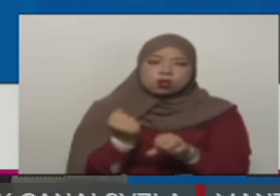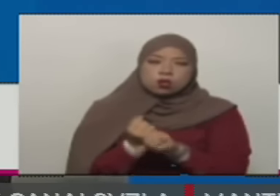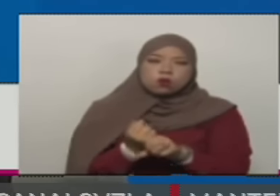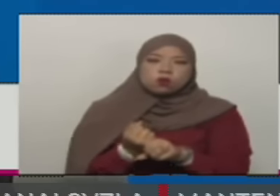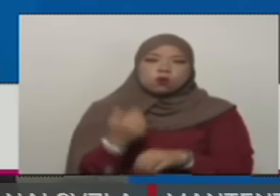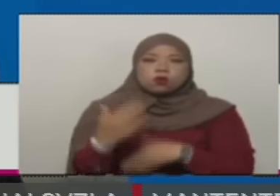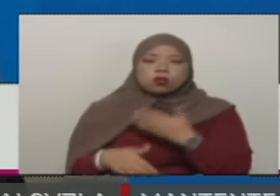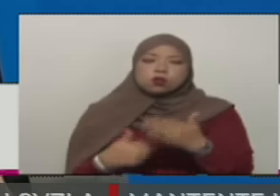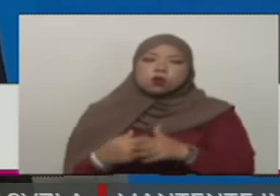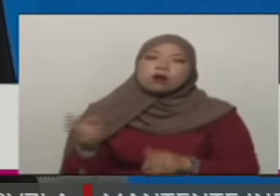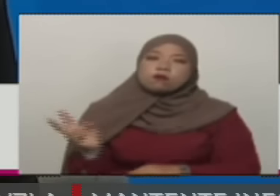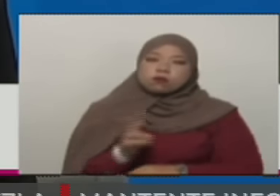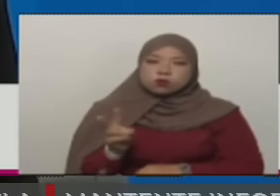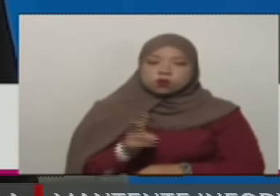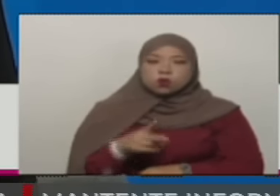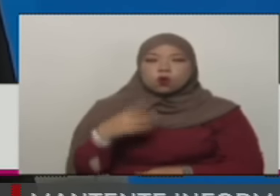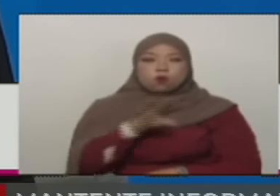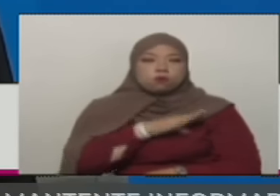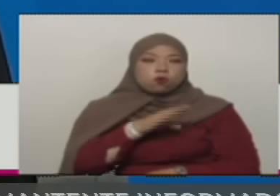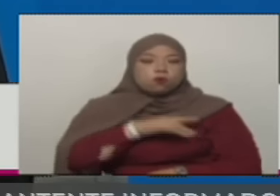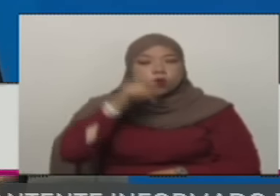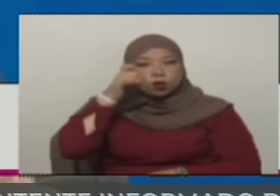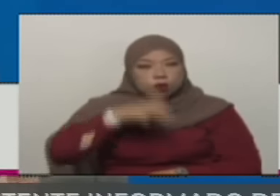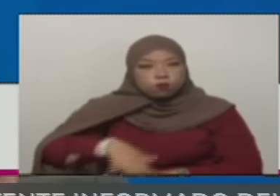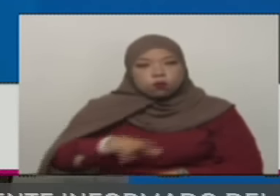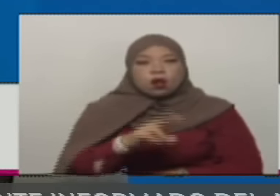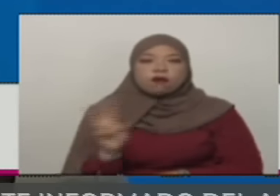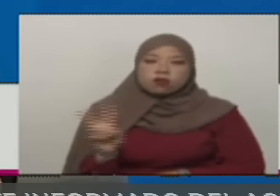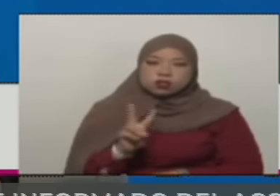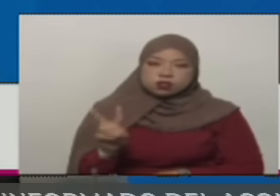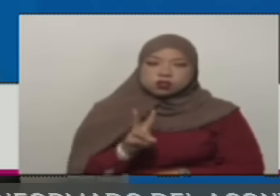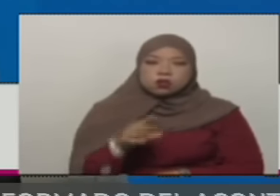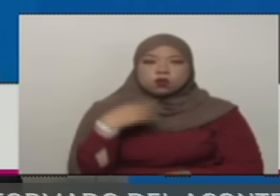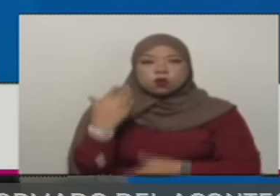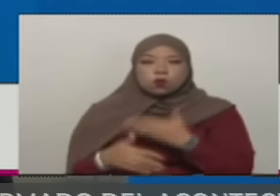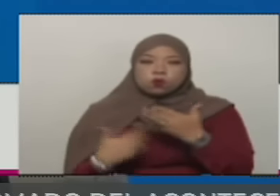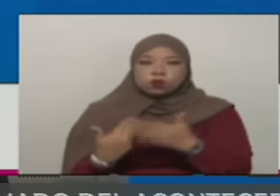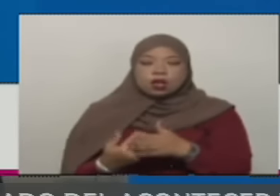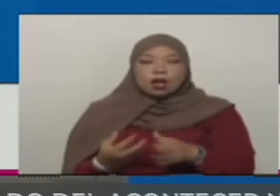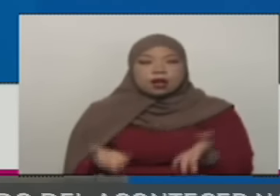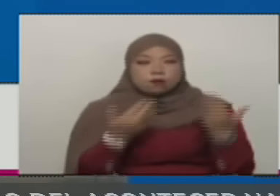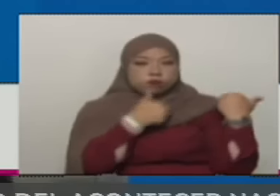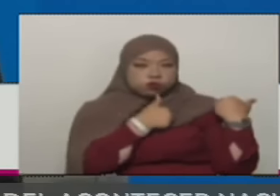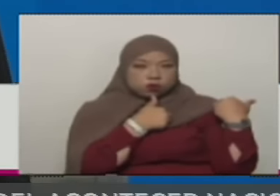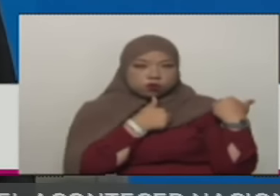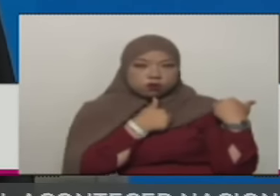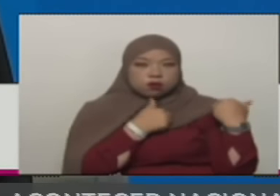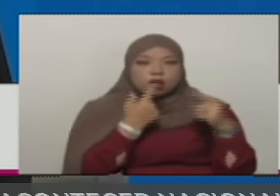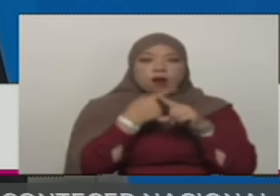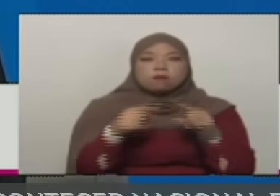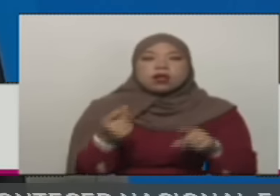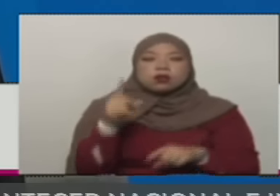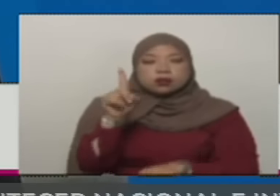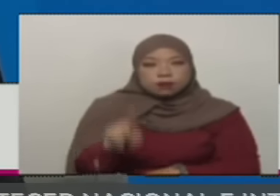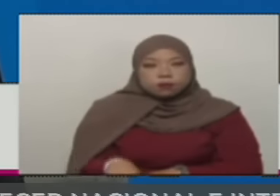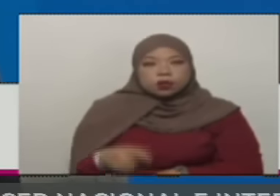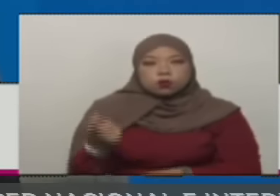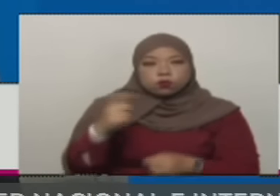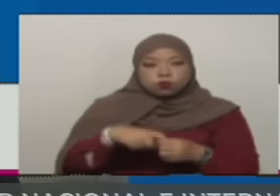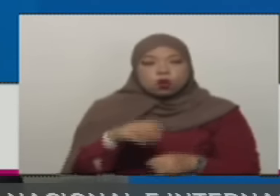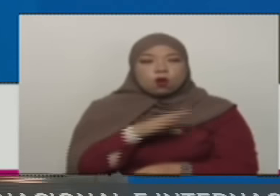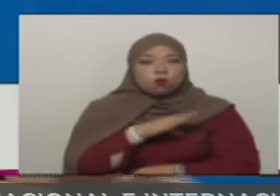suscitado en el país ante el propio pueblo venezolano. En primer lugar, deslindarse quizás de la responsabilidad. Pero yo creo que también puede haber dentro de la